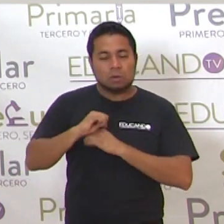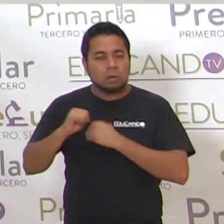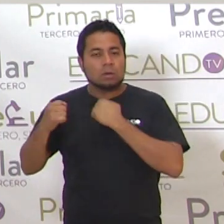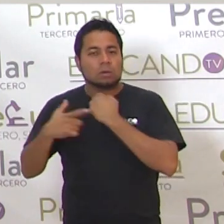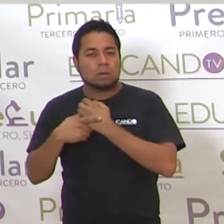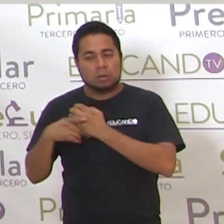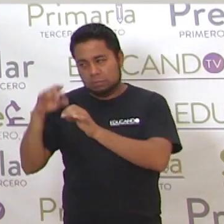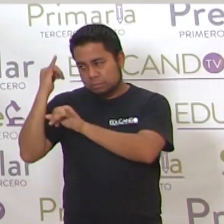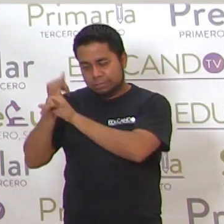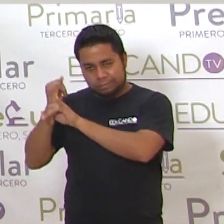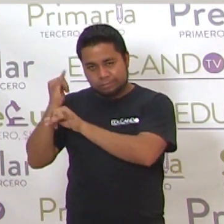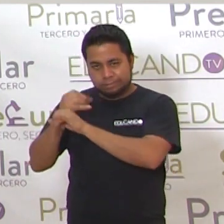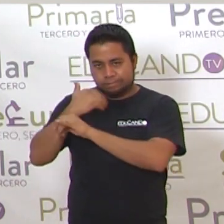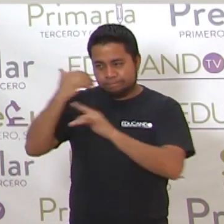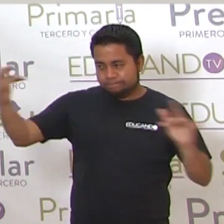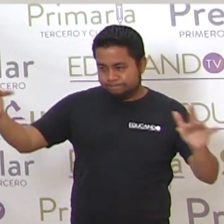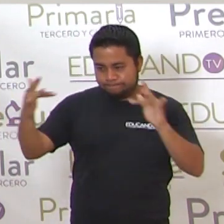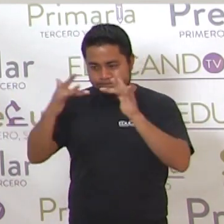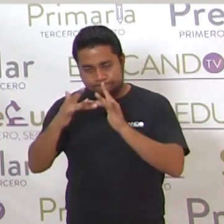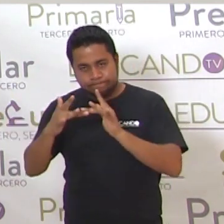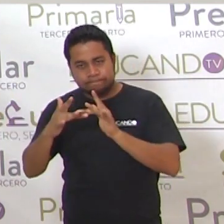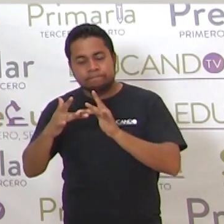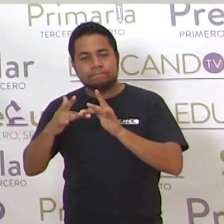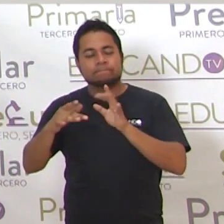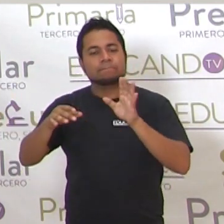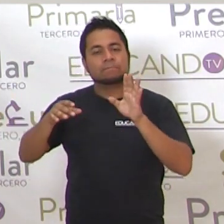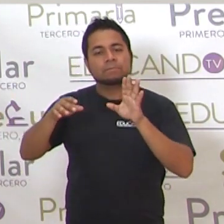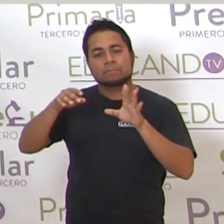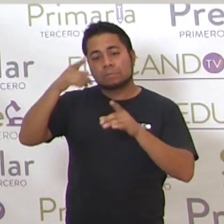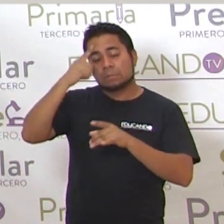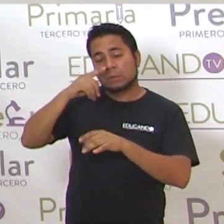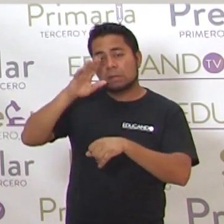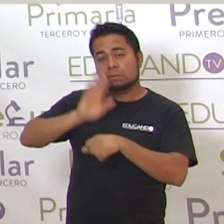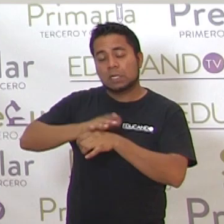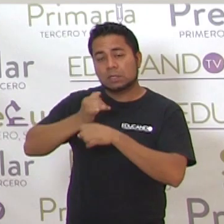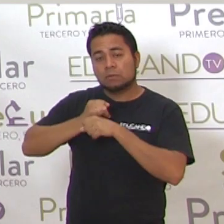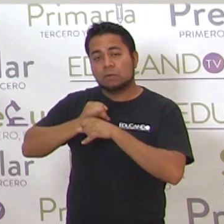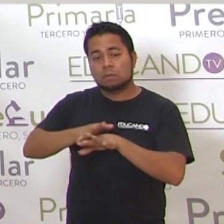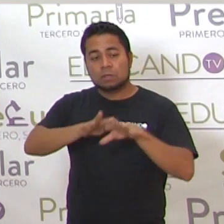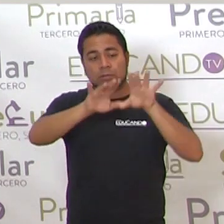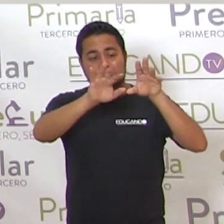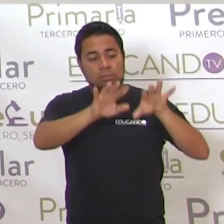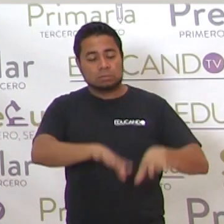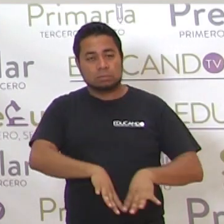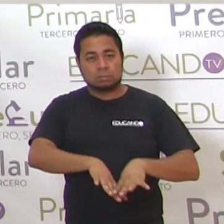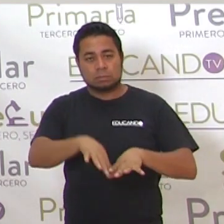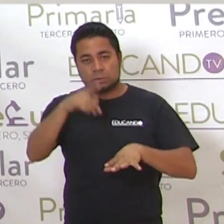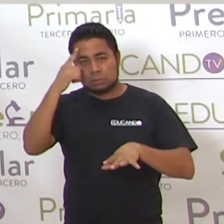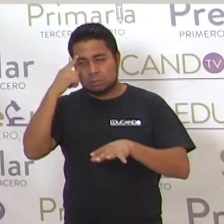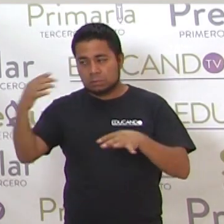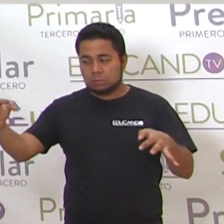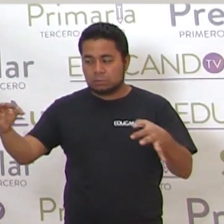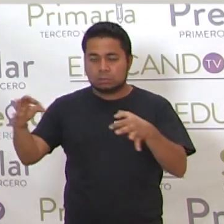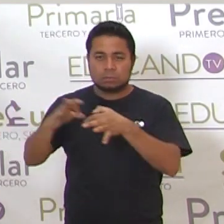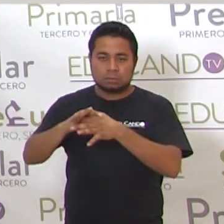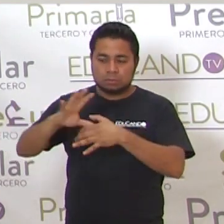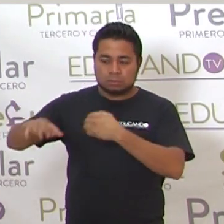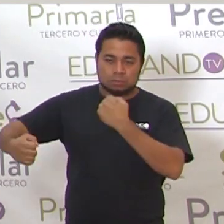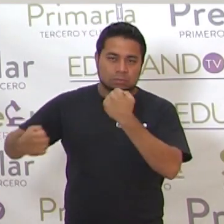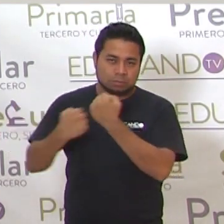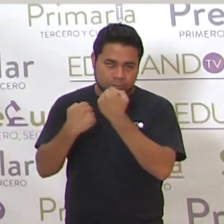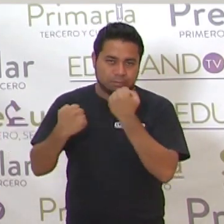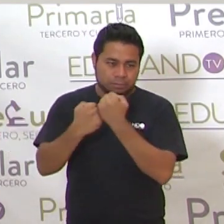página de internet como fuente de información para basarse en lo que tú estás